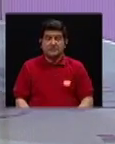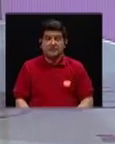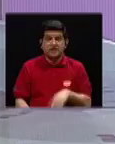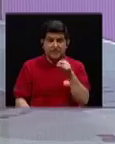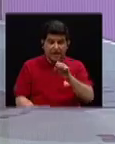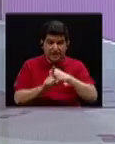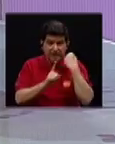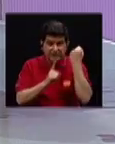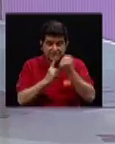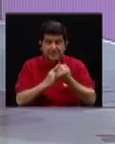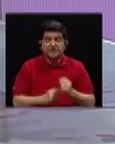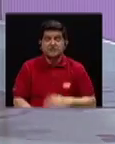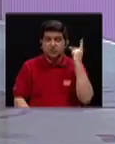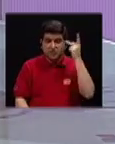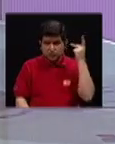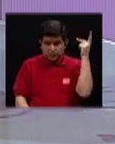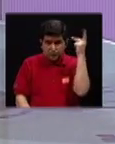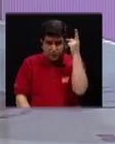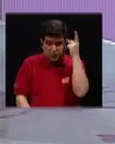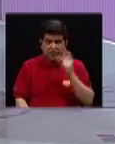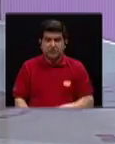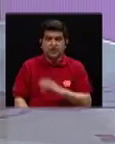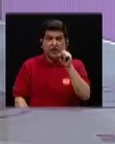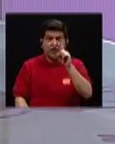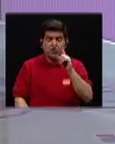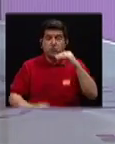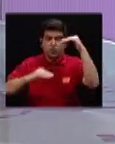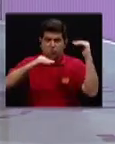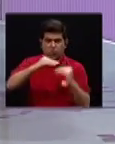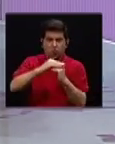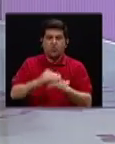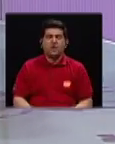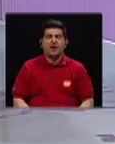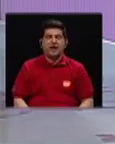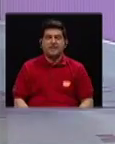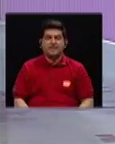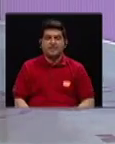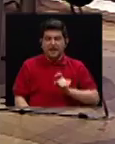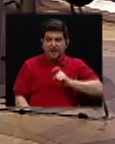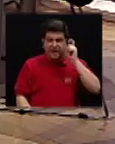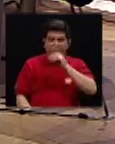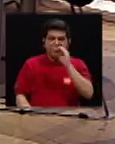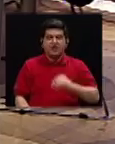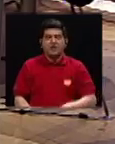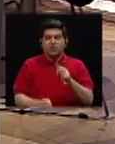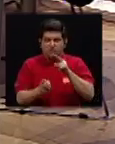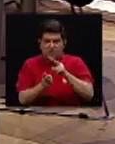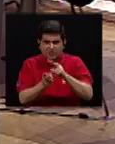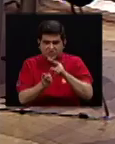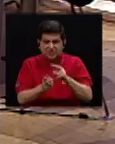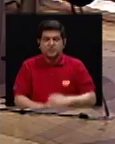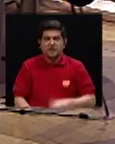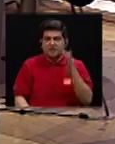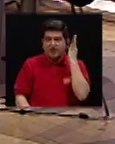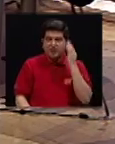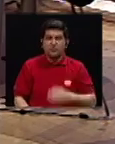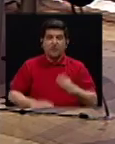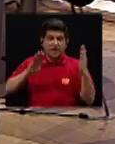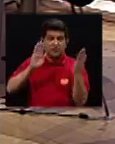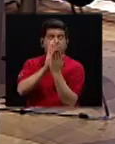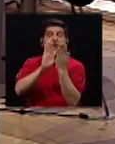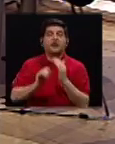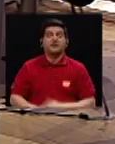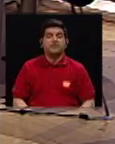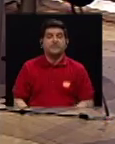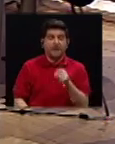político y hay una subordinación del sexo y la sexualidad de las mujeres frente de aquel que se